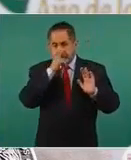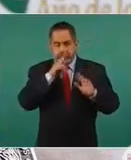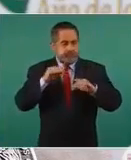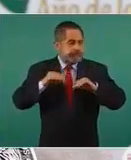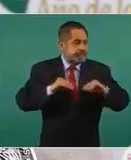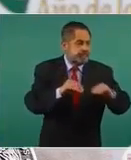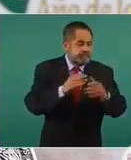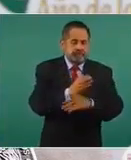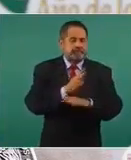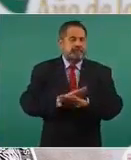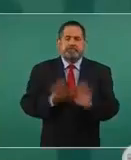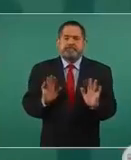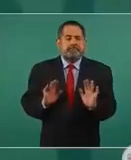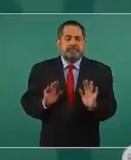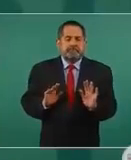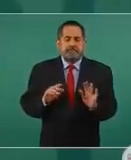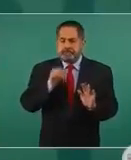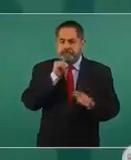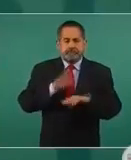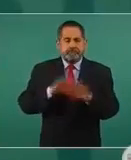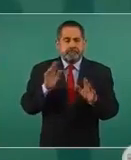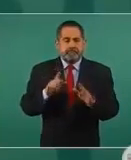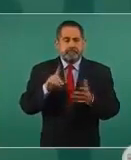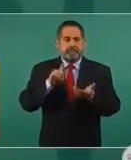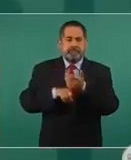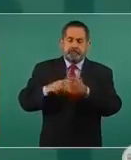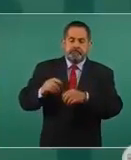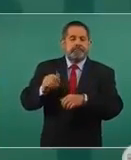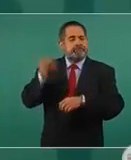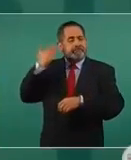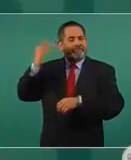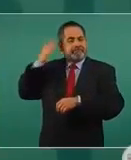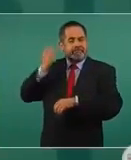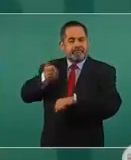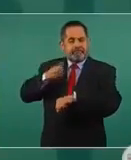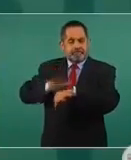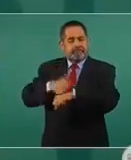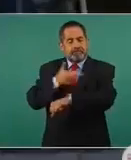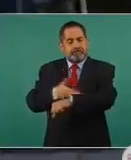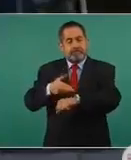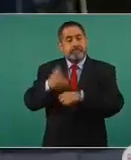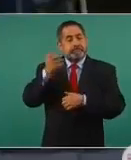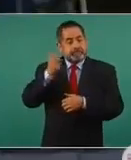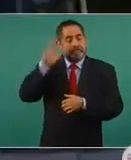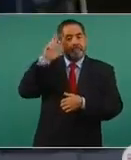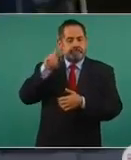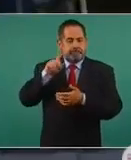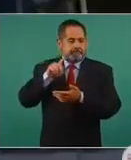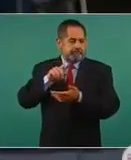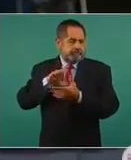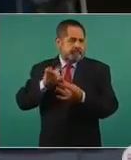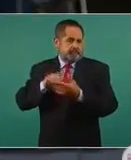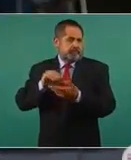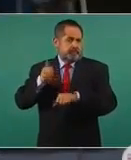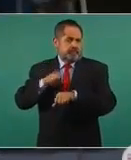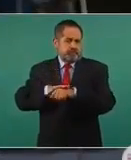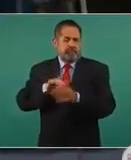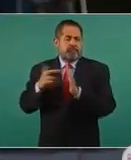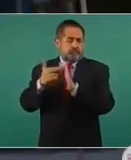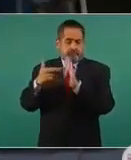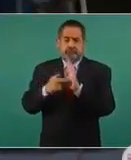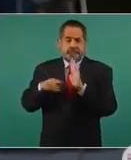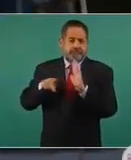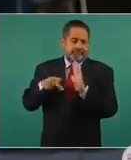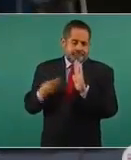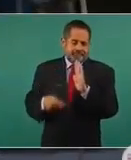operativa, sino es una responsabilidad administrativa. Así estaba, así está, de hecho, nuestro